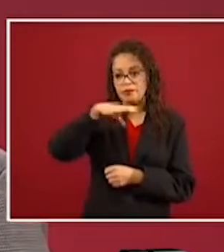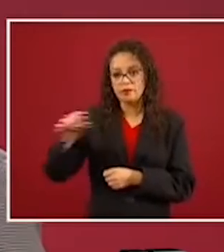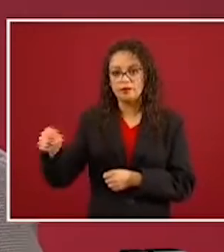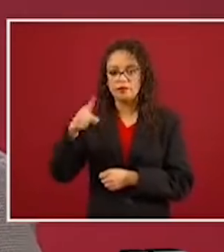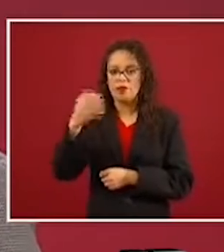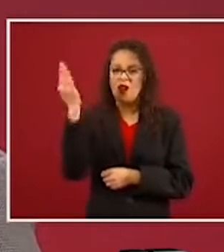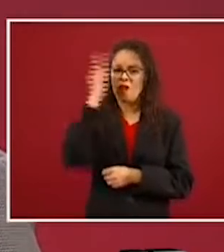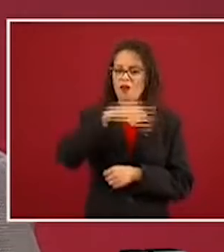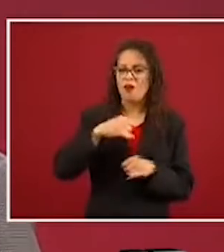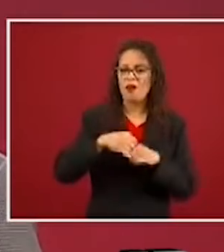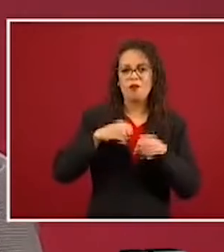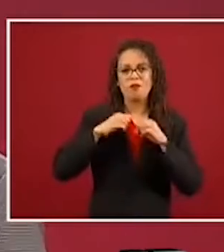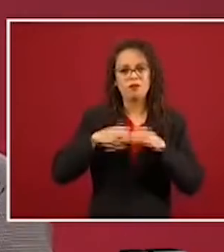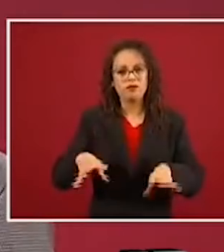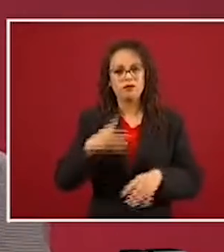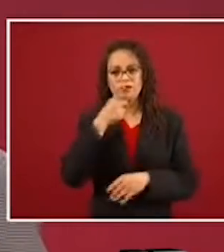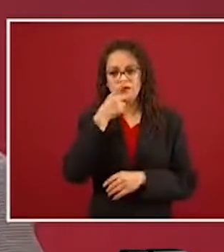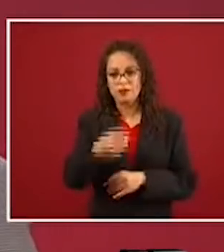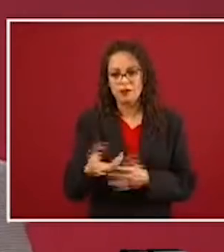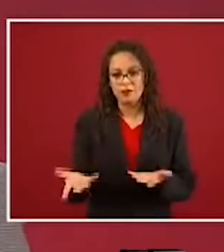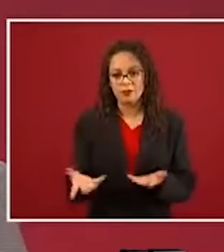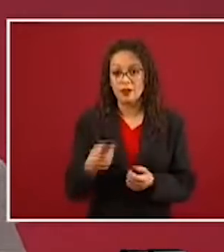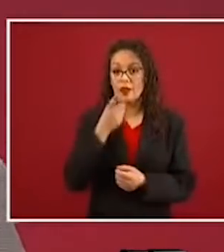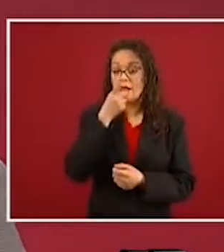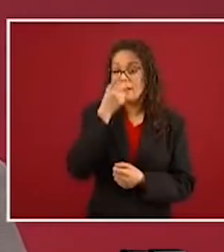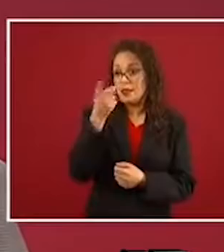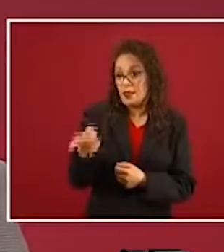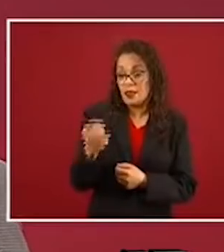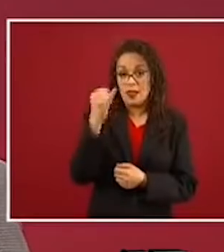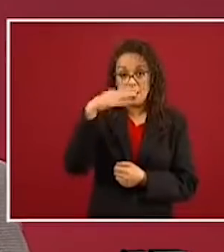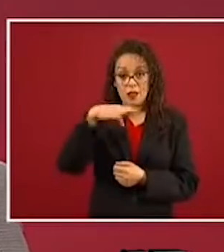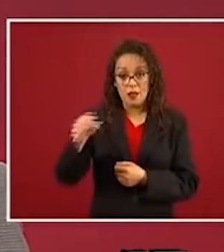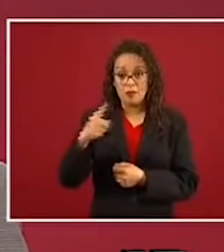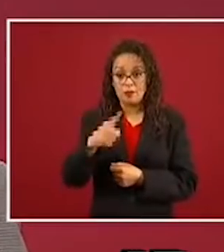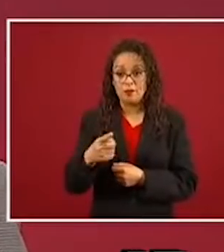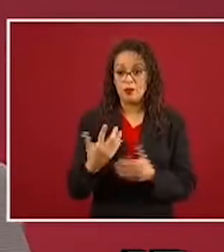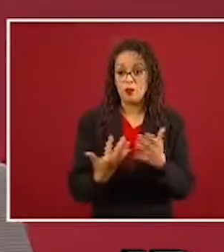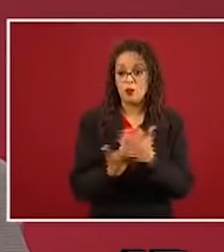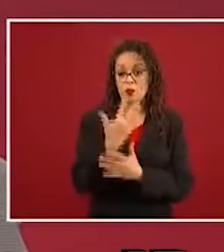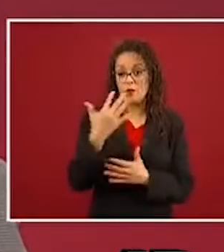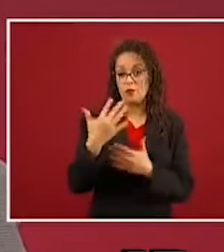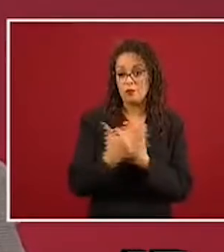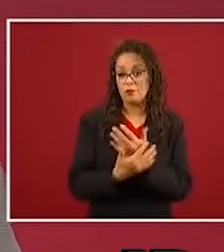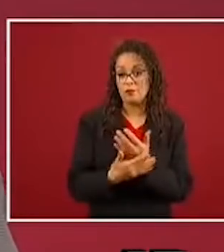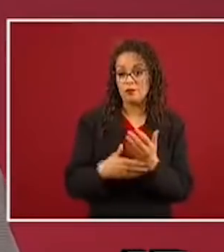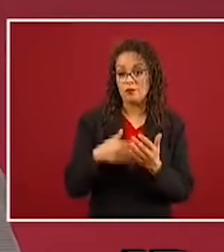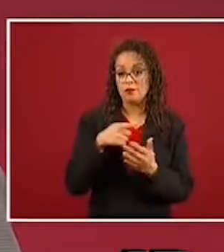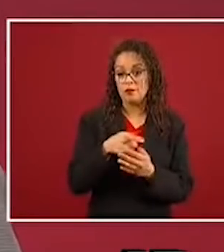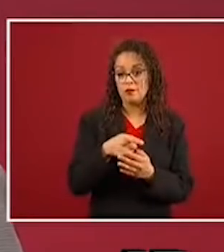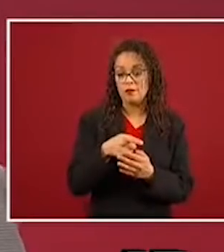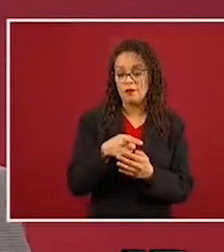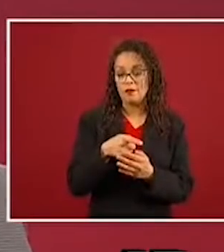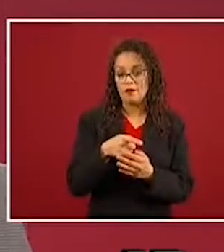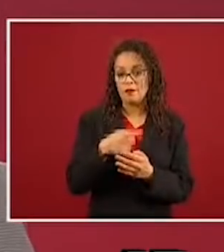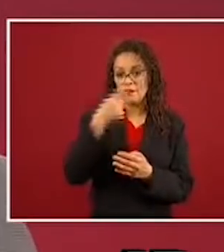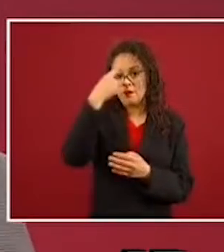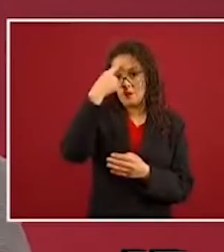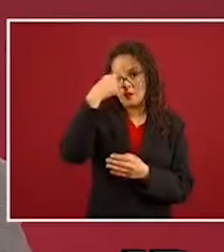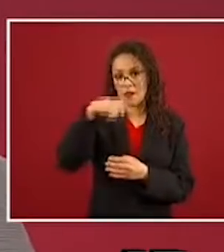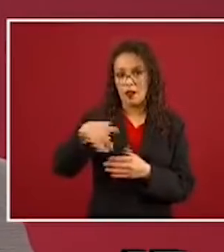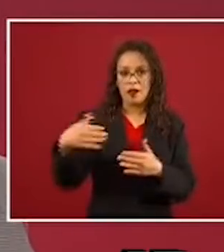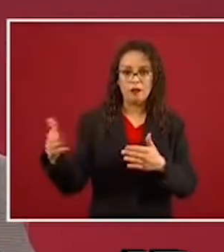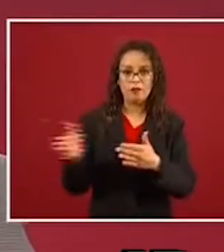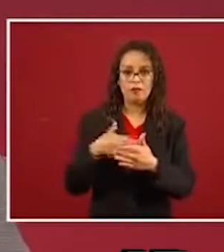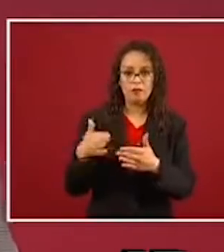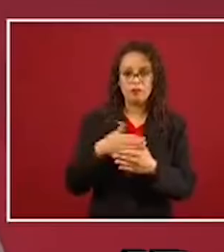mismo columnista decía que habíamos comprado guantes de cocina para en el siglo XXI para la atención de la pandemia